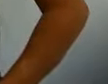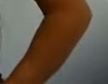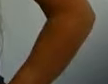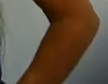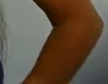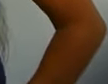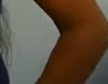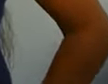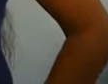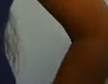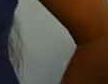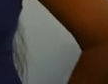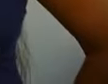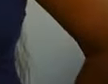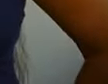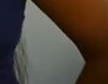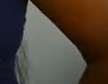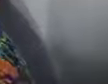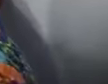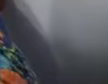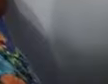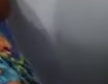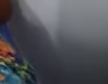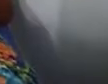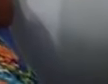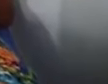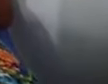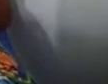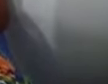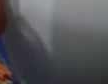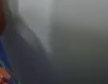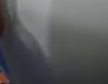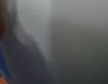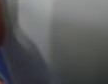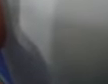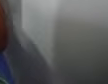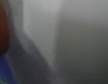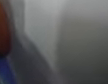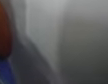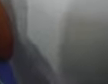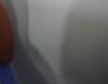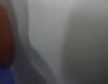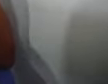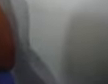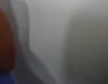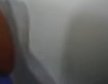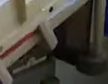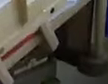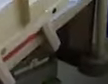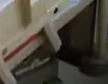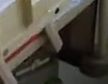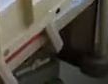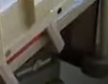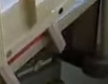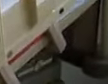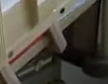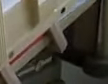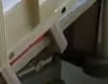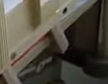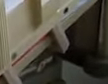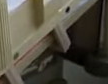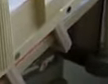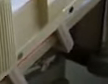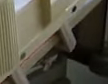los resguardos indígenas, la atención primaria en salud se presta mediante jornadas desarrolladas por el prestador público Red Salud Casanare,